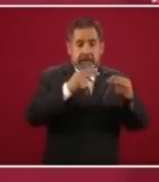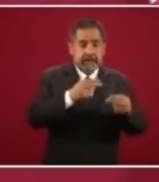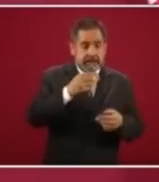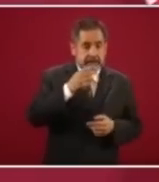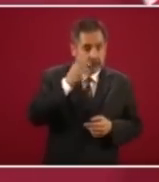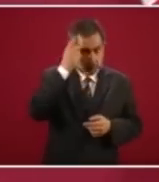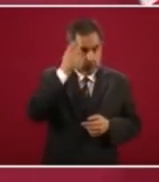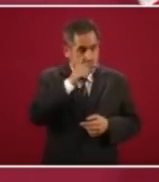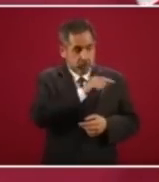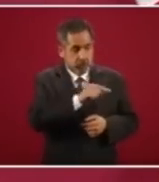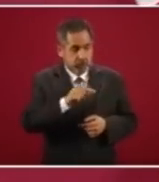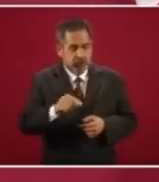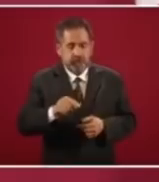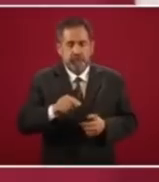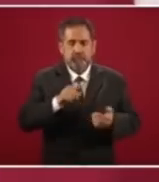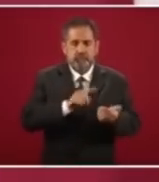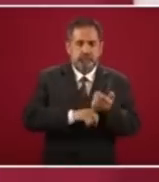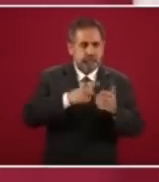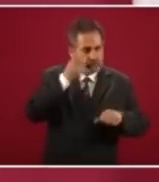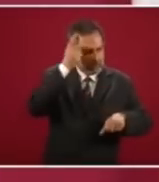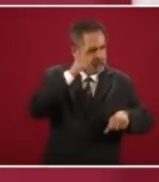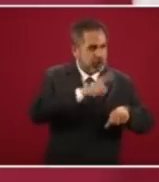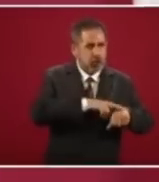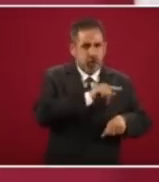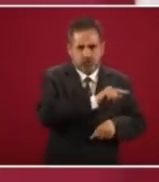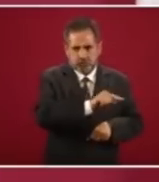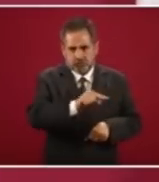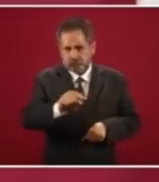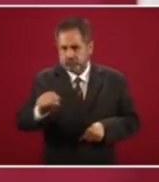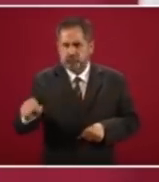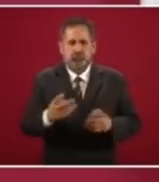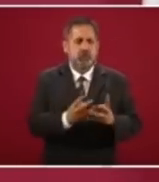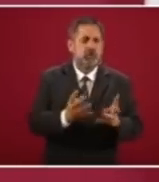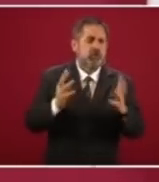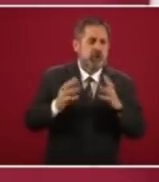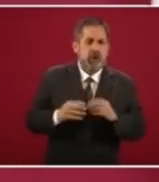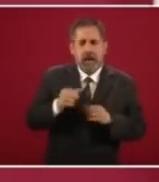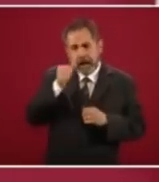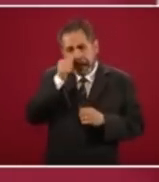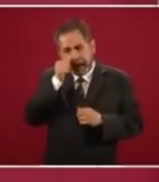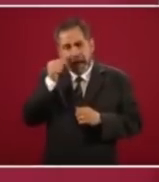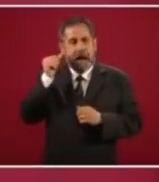representan los directivos que estuvieron ayer aquí. Cenamos,